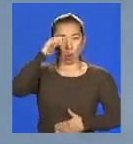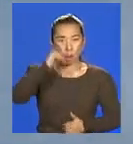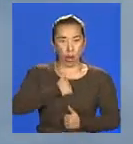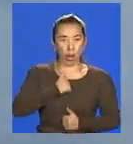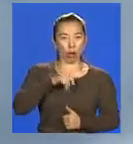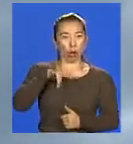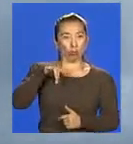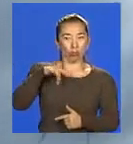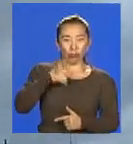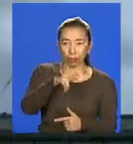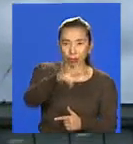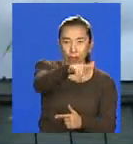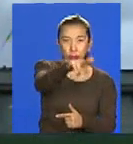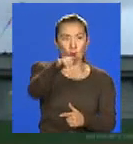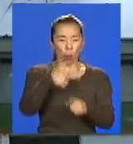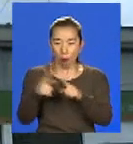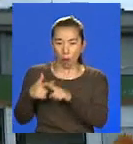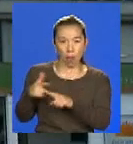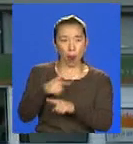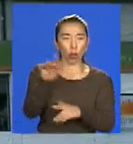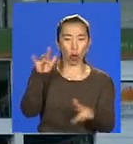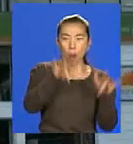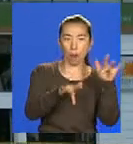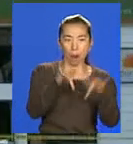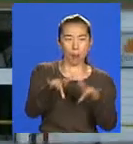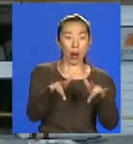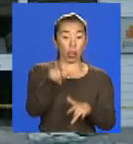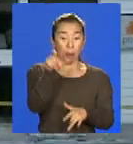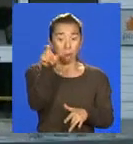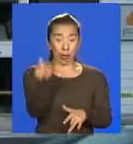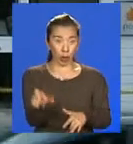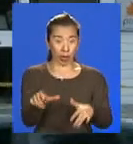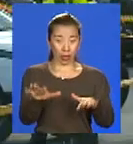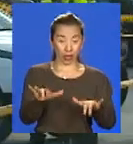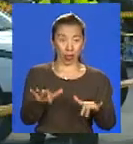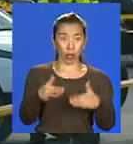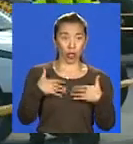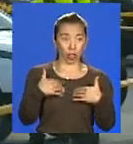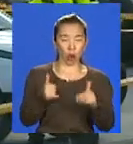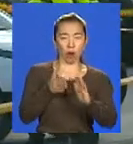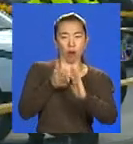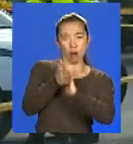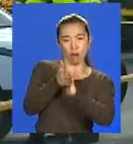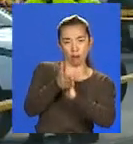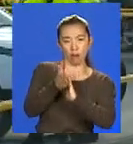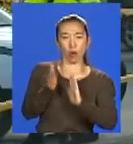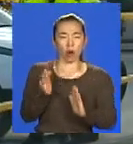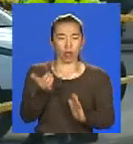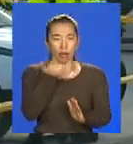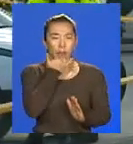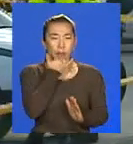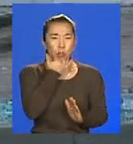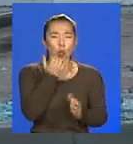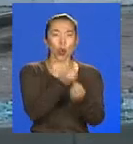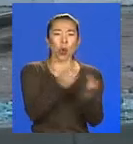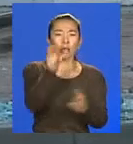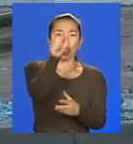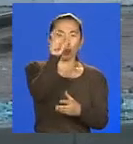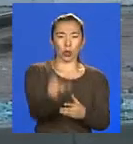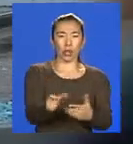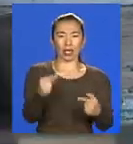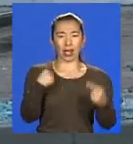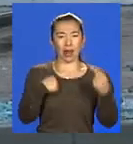aire se hicieron presentes. El secretario de Salud, Mauricio Bustamante, dio un reporte preliminar de los heridos al finalizar la